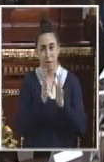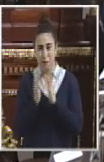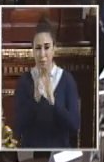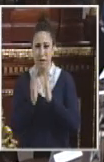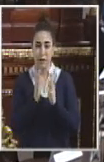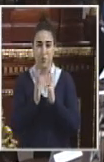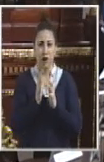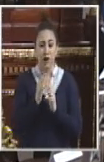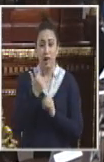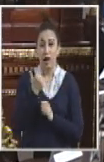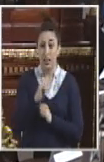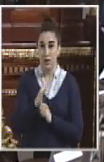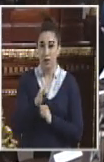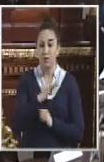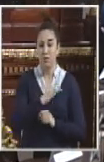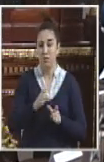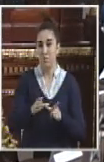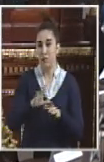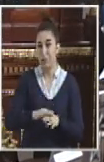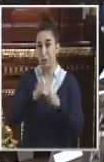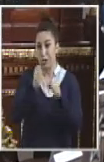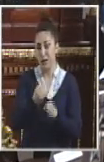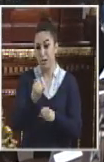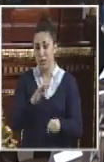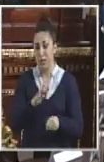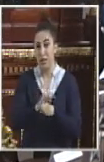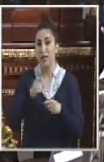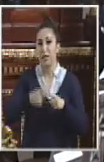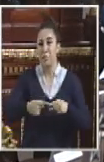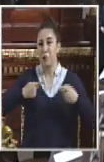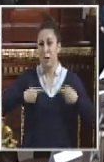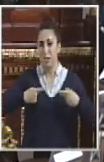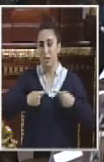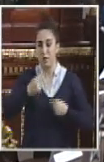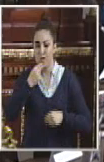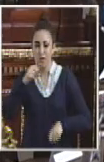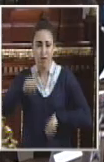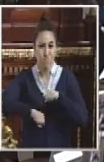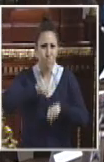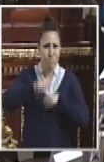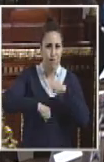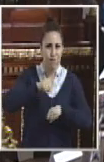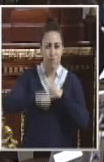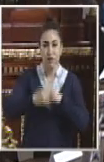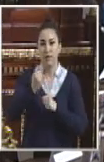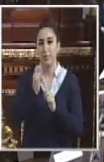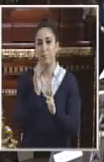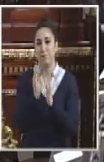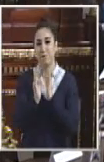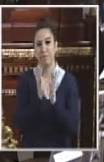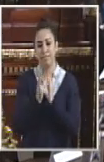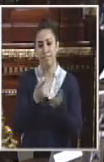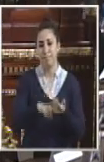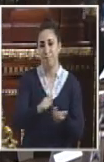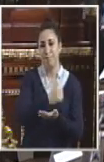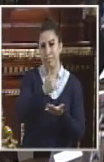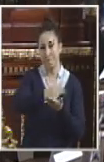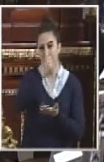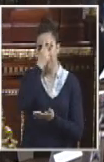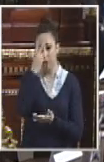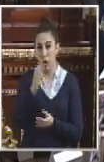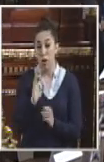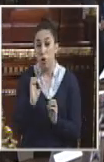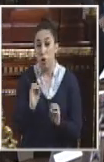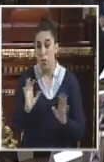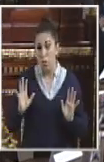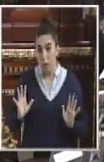garanticen la seguridad y la protección de quienes se mueven en bici en la Ciudad de México o quienes se